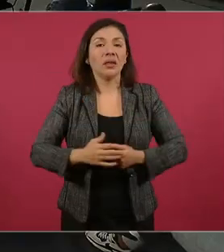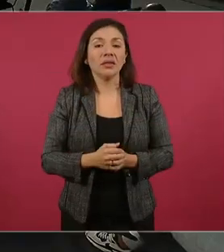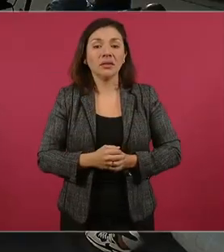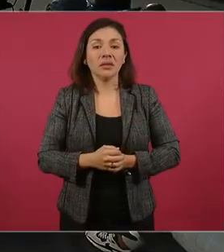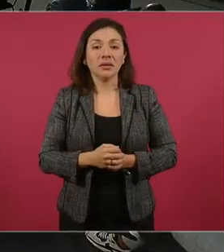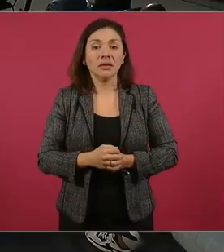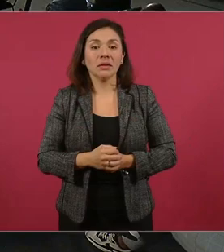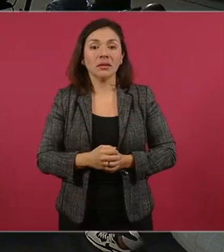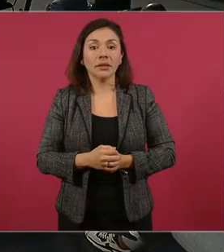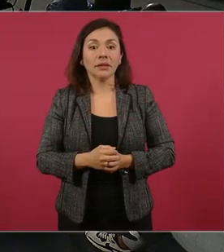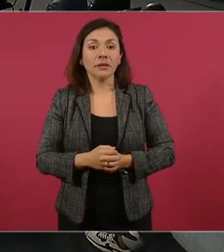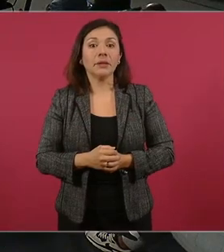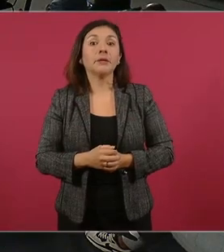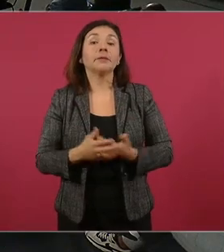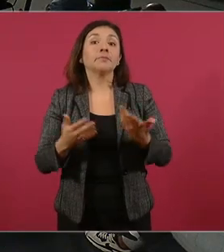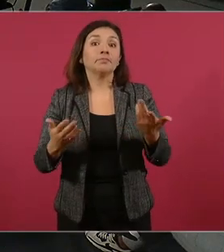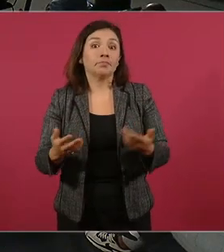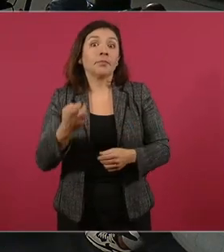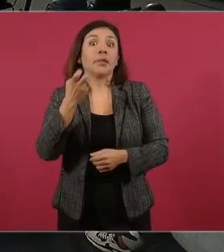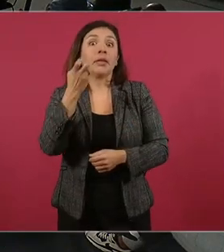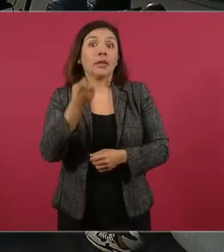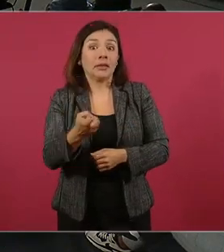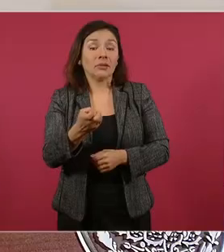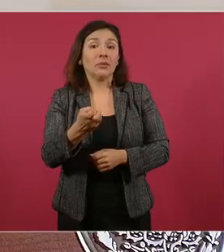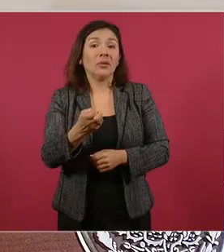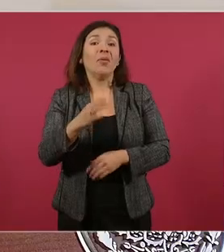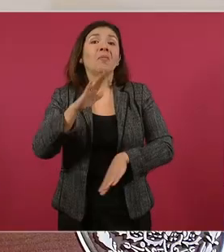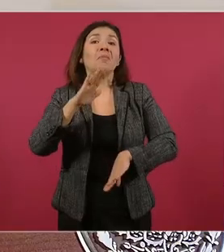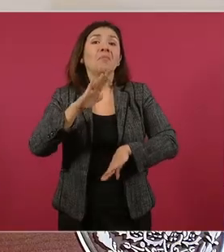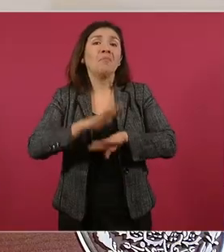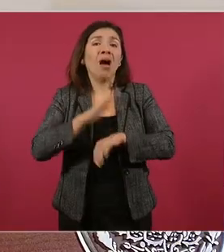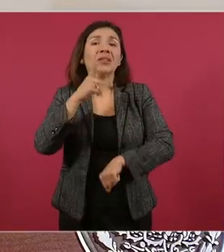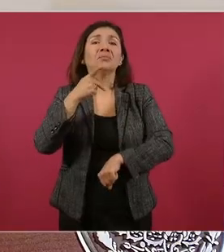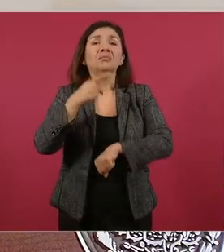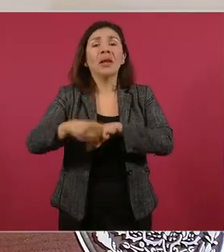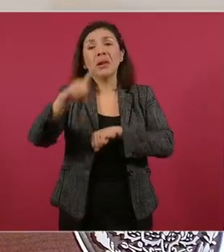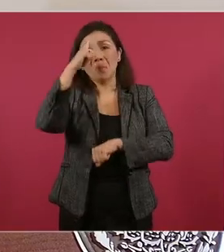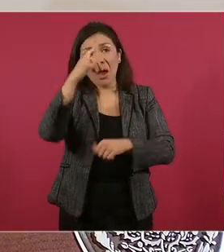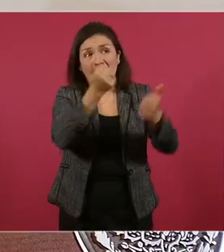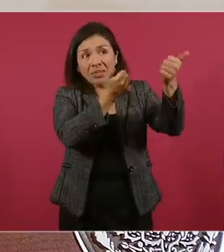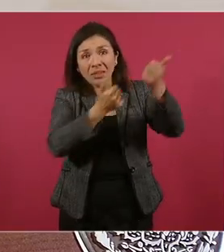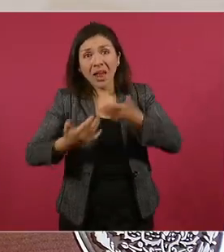y que sí afectarán el abasto de mercancía.